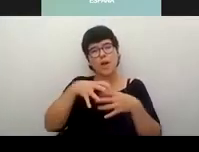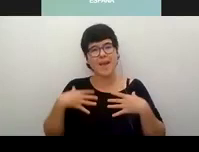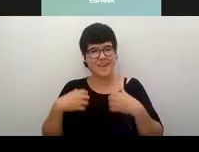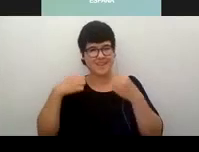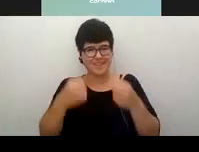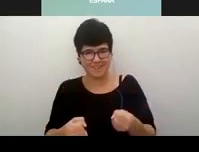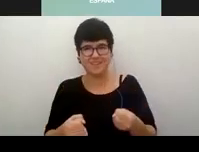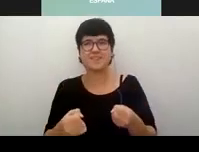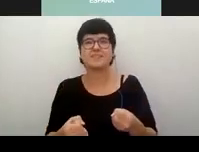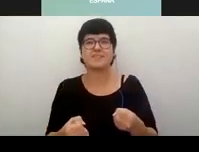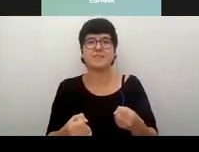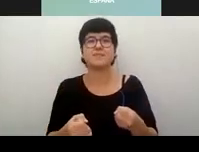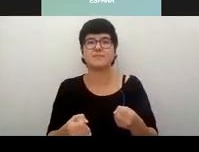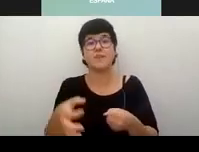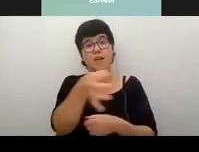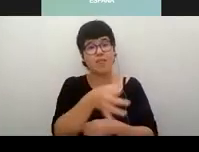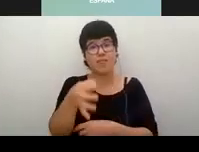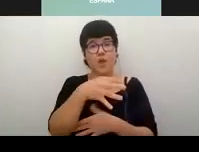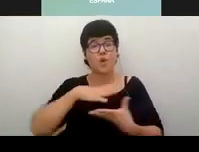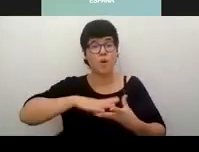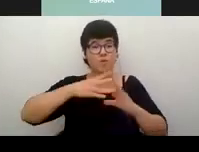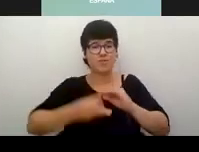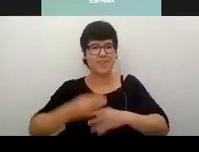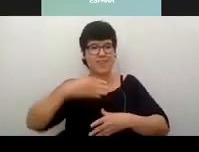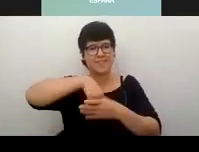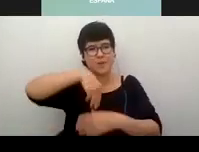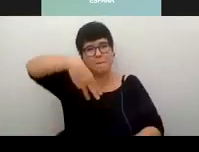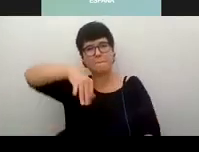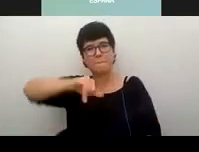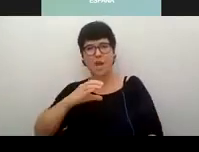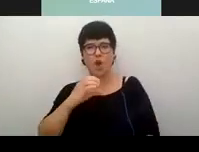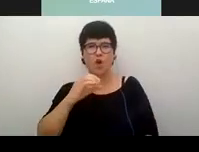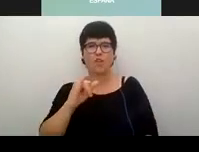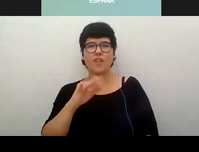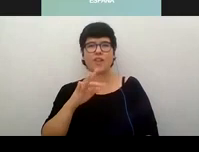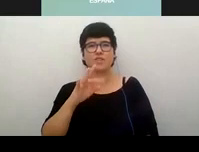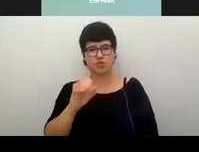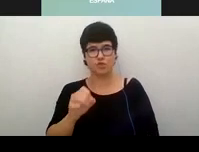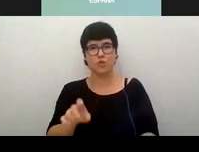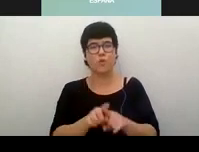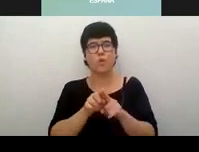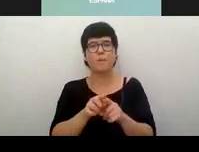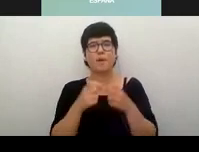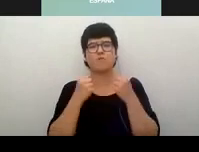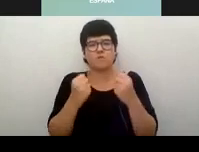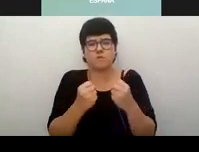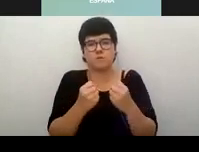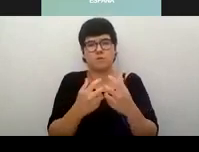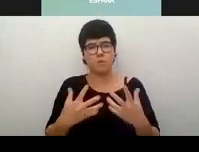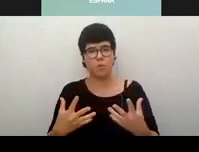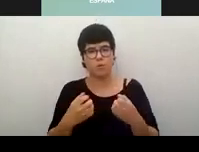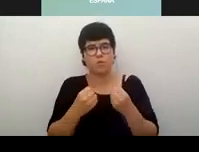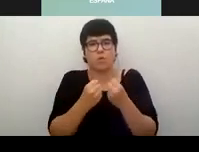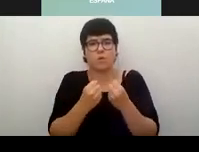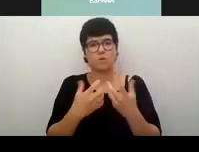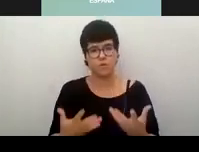que en el caso de la célula muscular, del miocito, pues va a ser para contraerse y relajarse, ¿no? Pues esa energía la va a